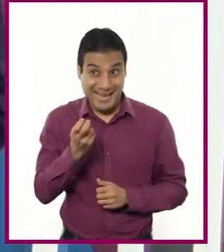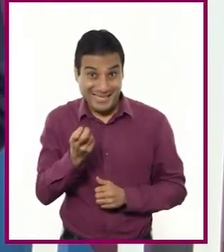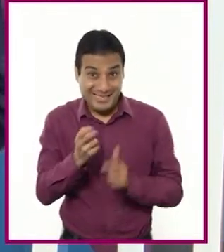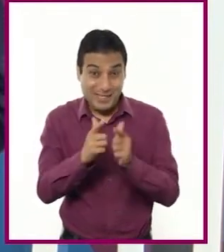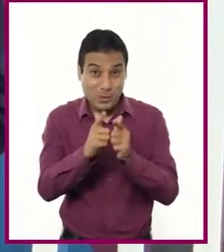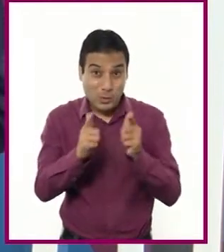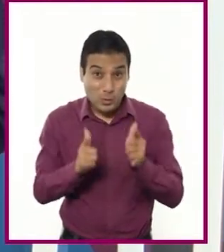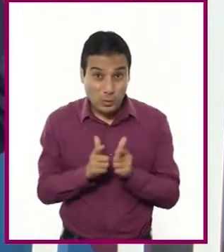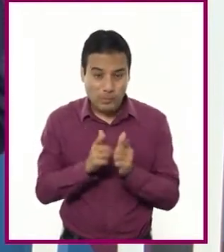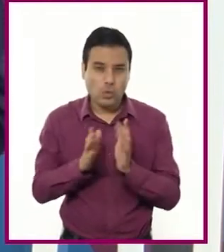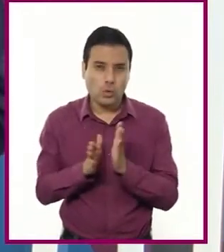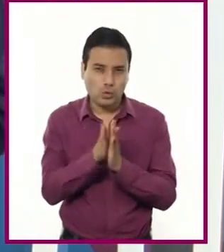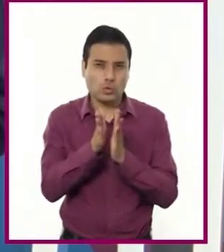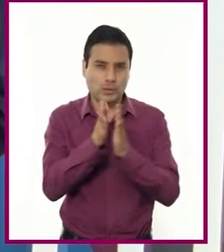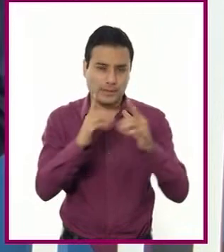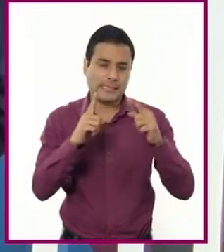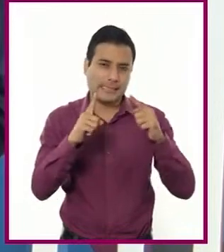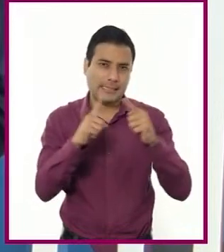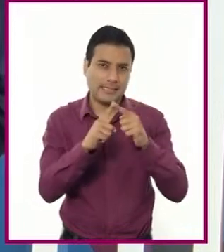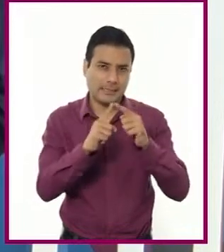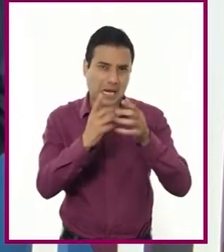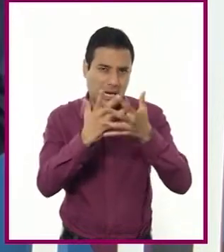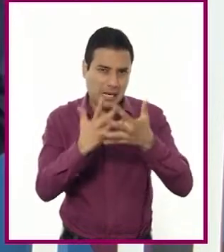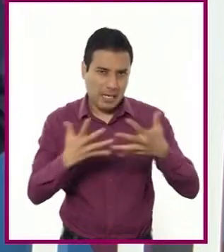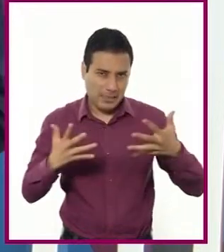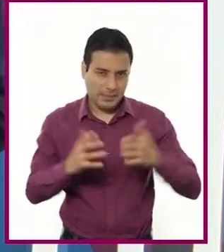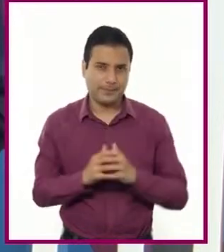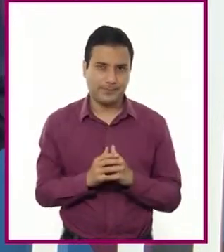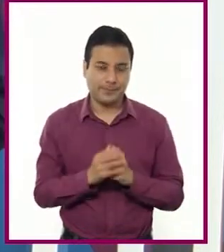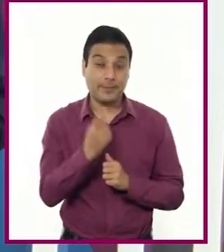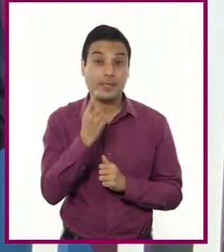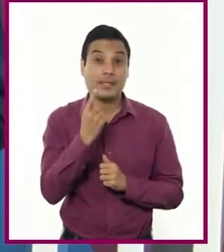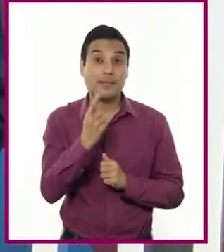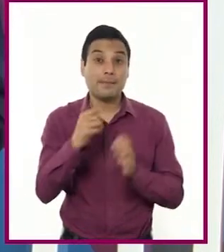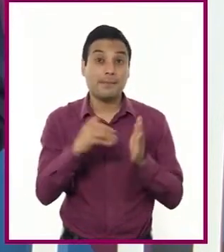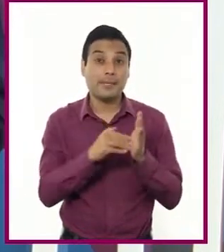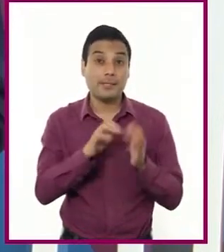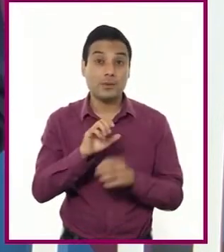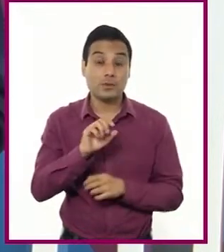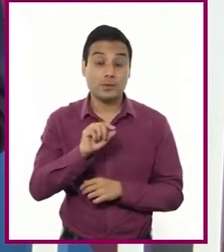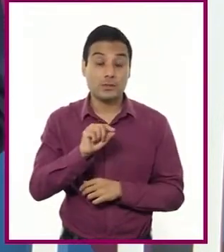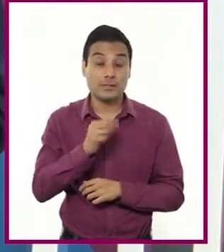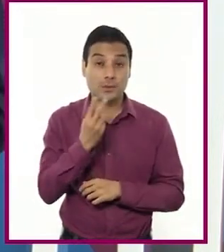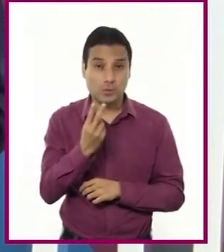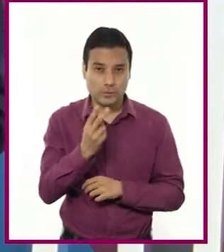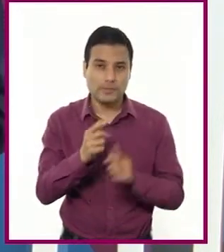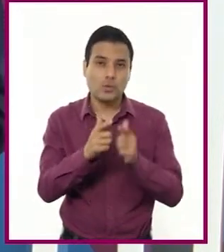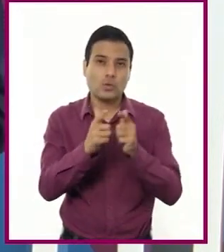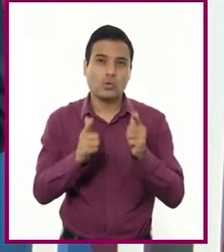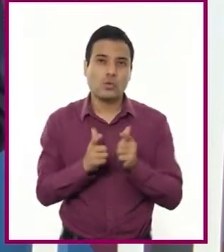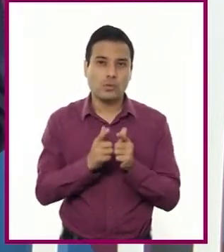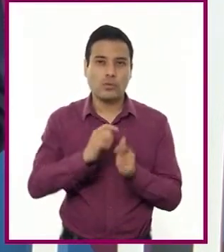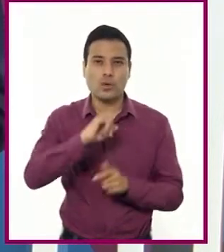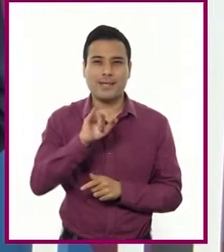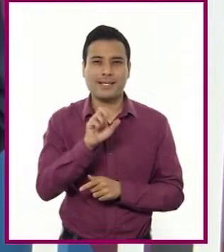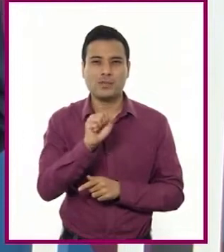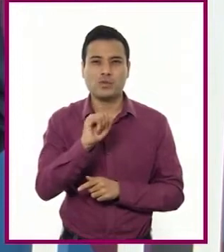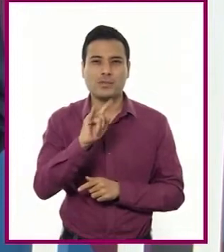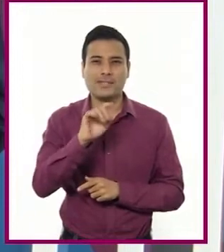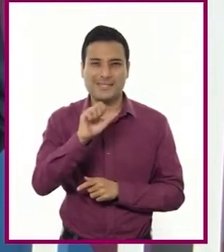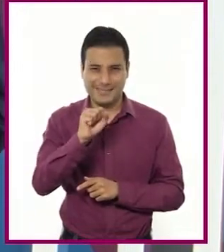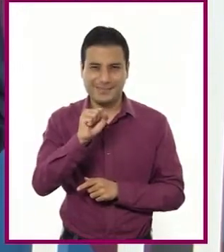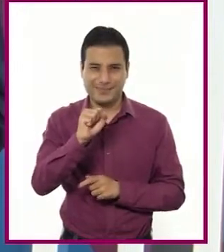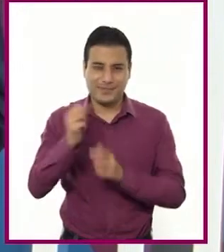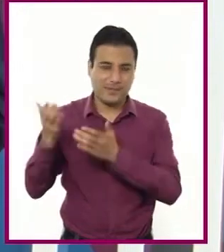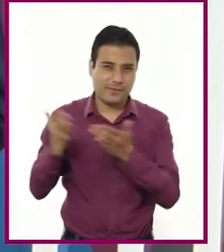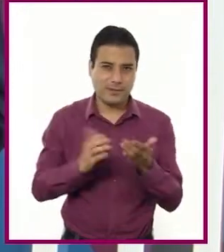donde realizaban su labor evangelizadora. En 1572 llegaron los primeros jesuitas, quienes fundaron colegios en las